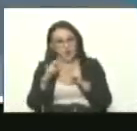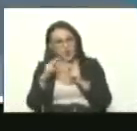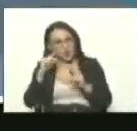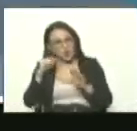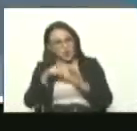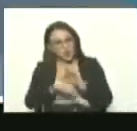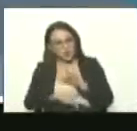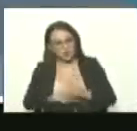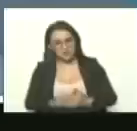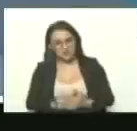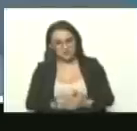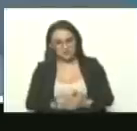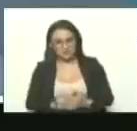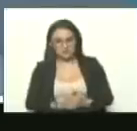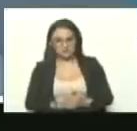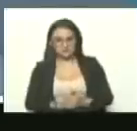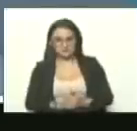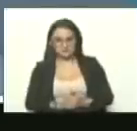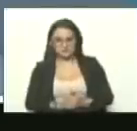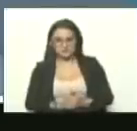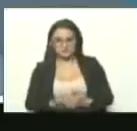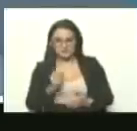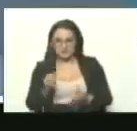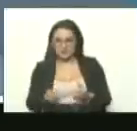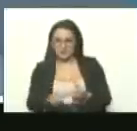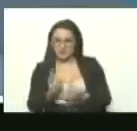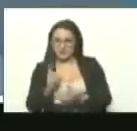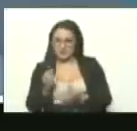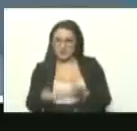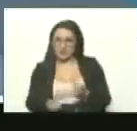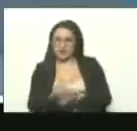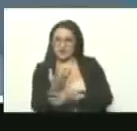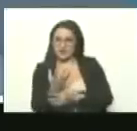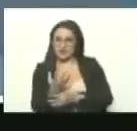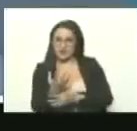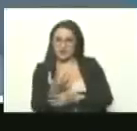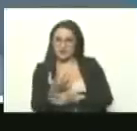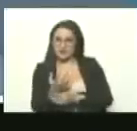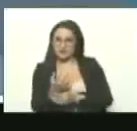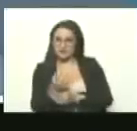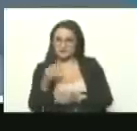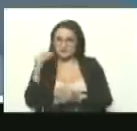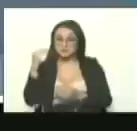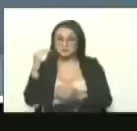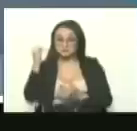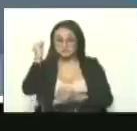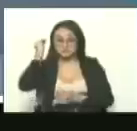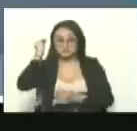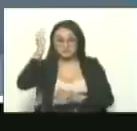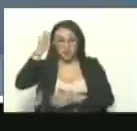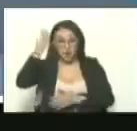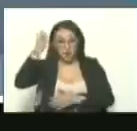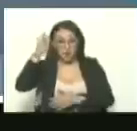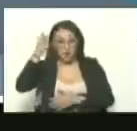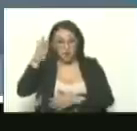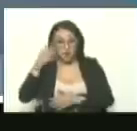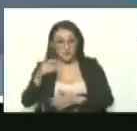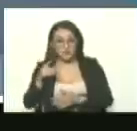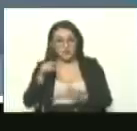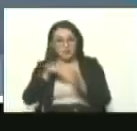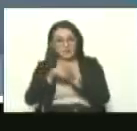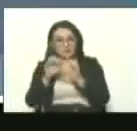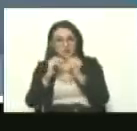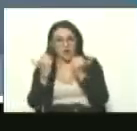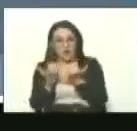esto. Habría que crear una cátedra, una en las aulas, ¿cómo